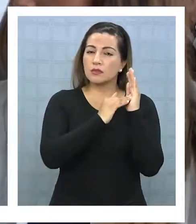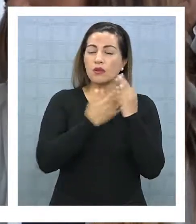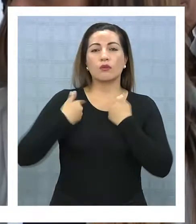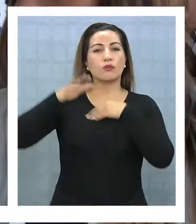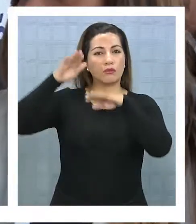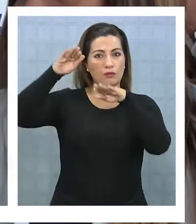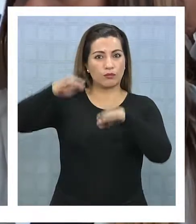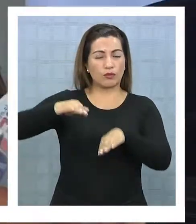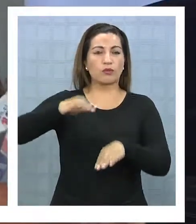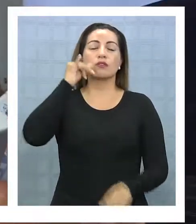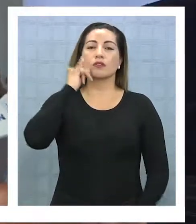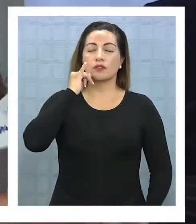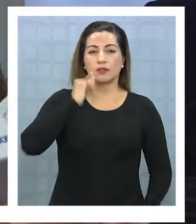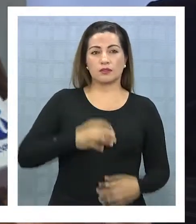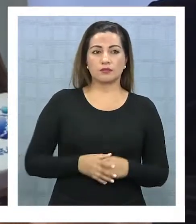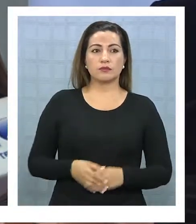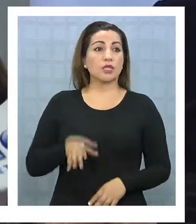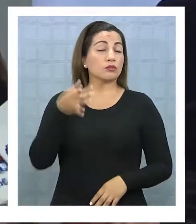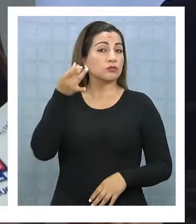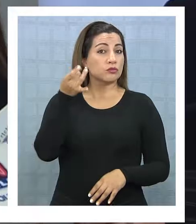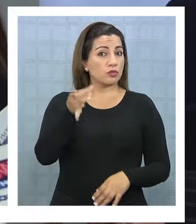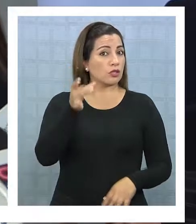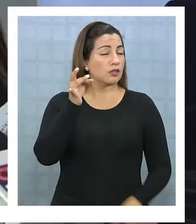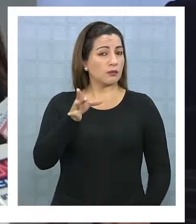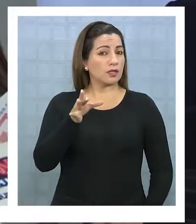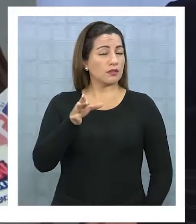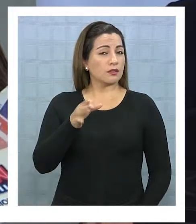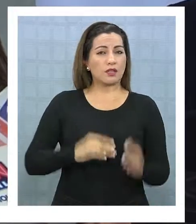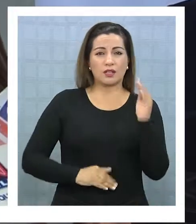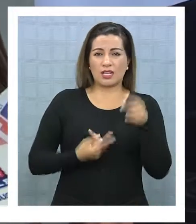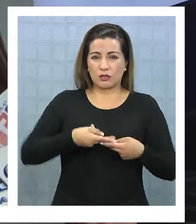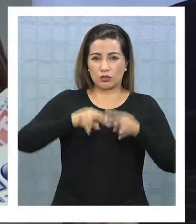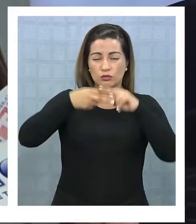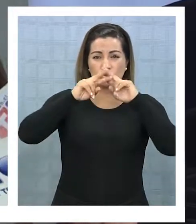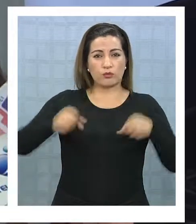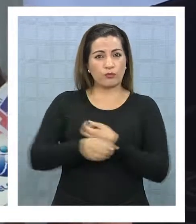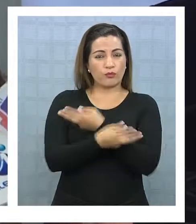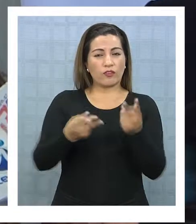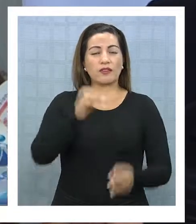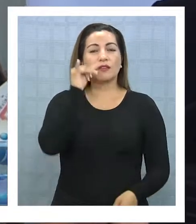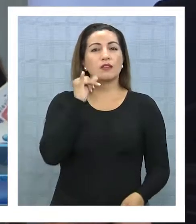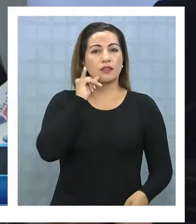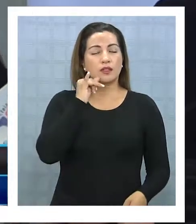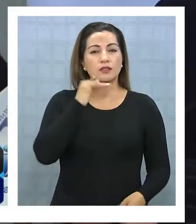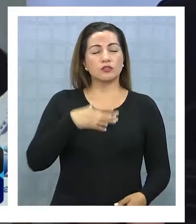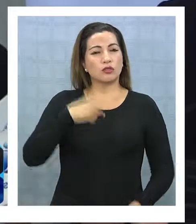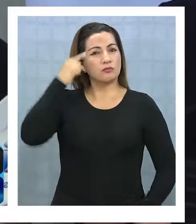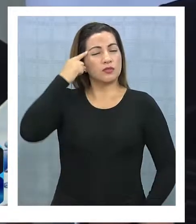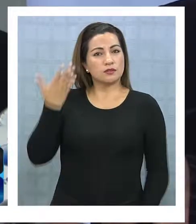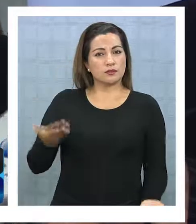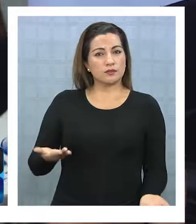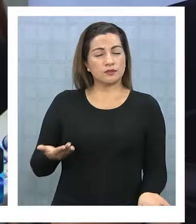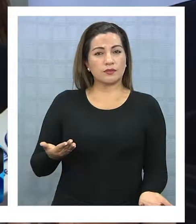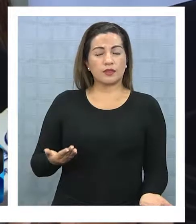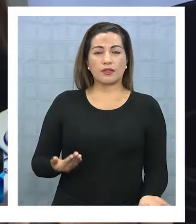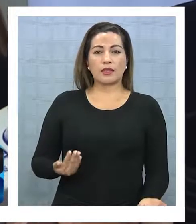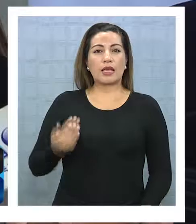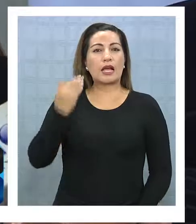vayan a recibir la atención que corresponde. Por su parte, la intendenta Claudia Rojas recalcó el compromiso con la seguridad pública,